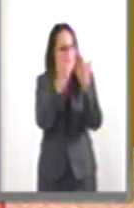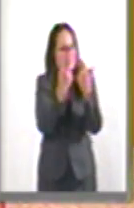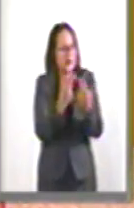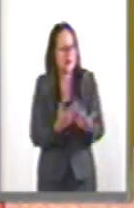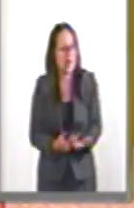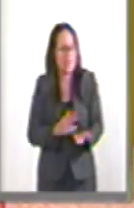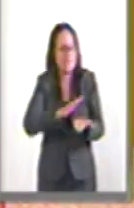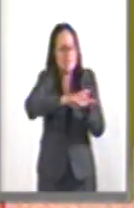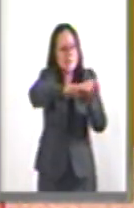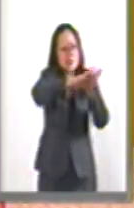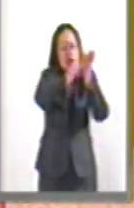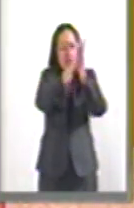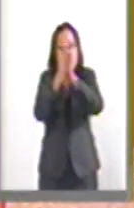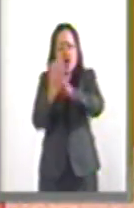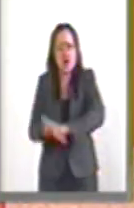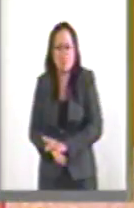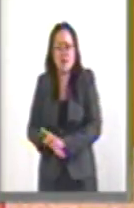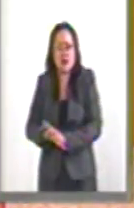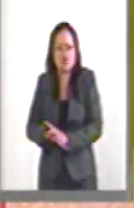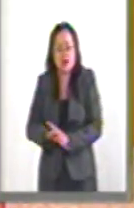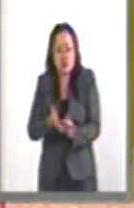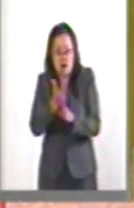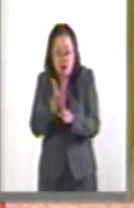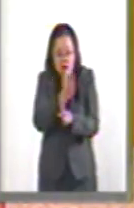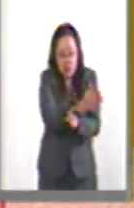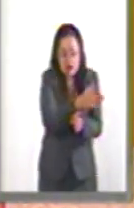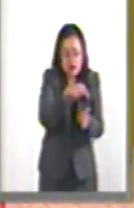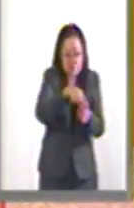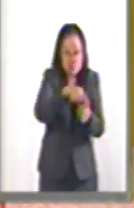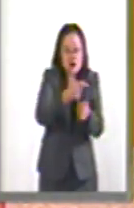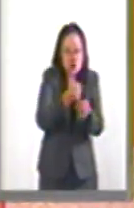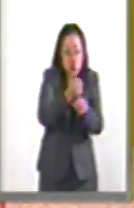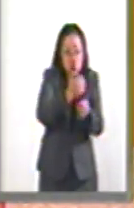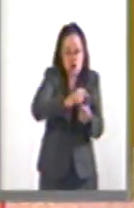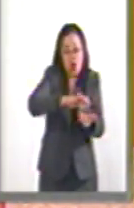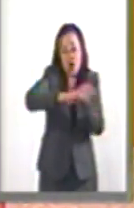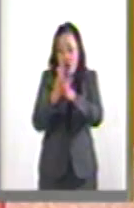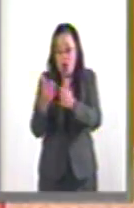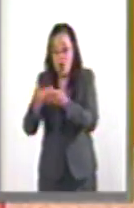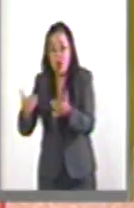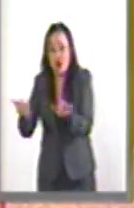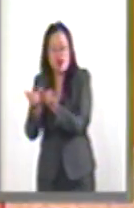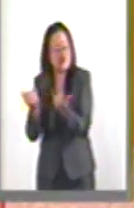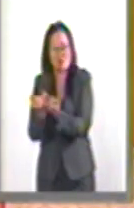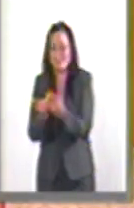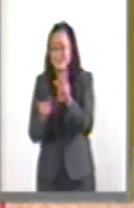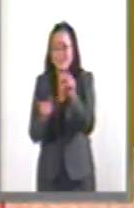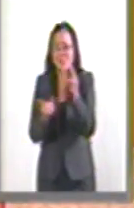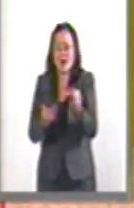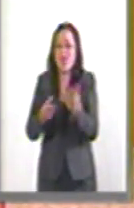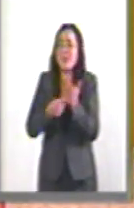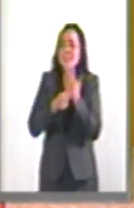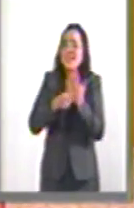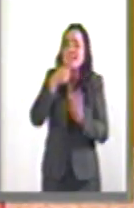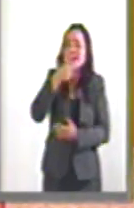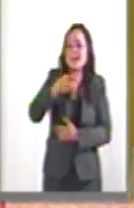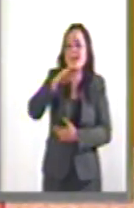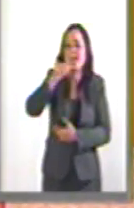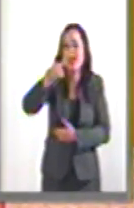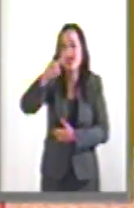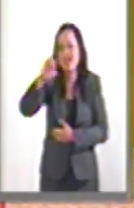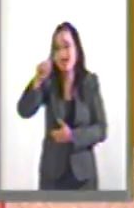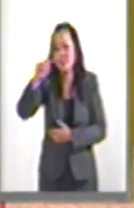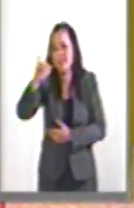otro ser humano diferente, nunca volverás a ser el mismo. Decía Benedetti, podrán limpiar la sangre